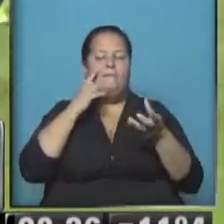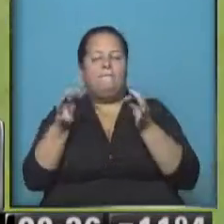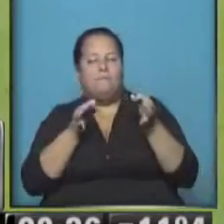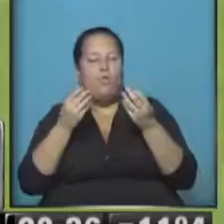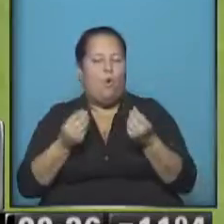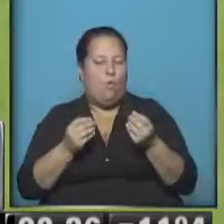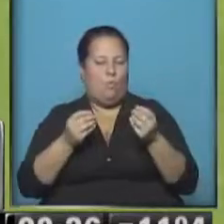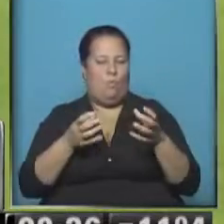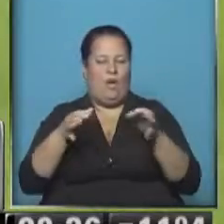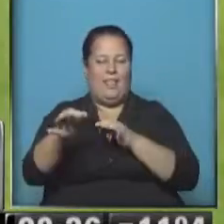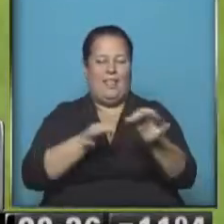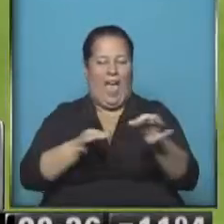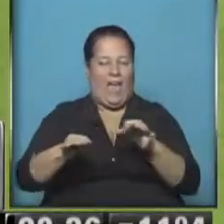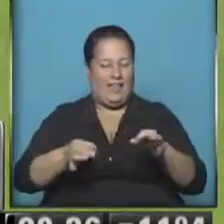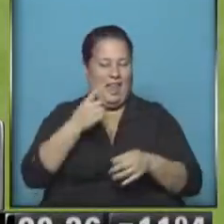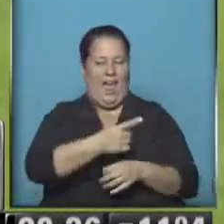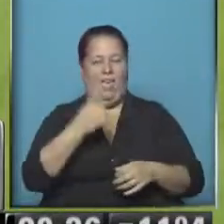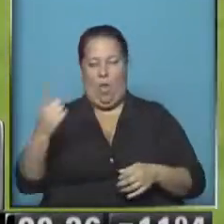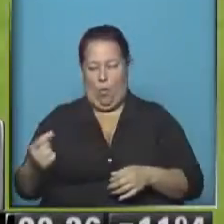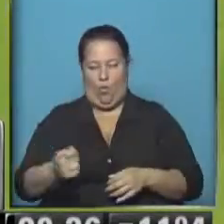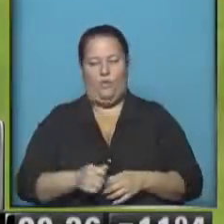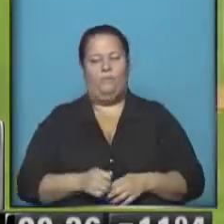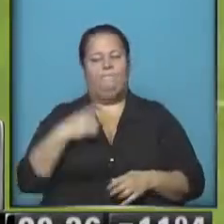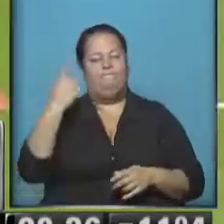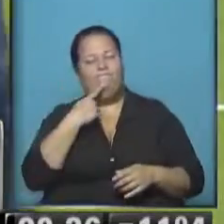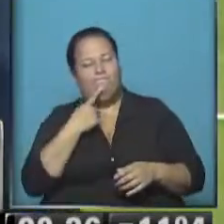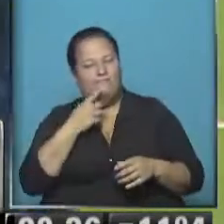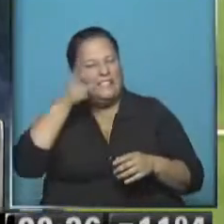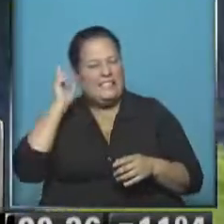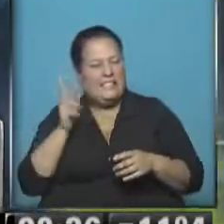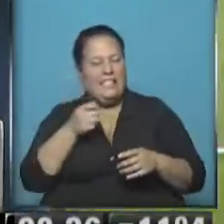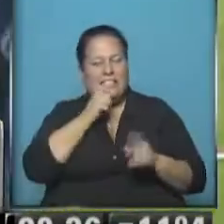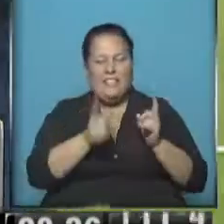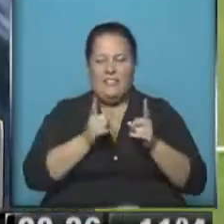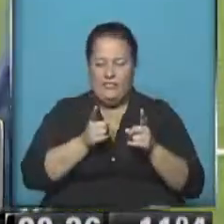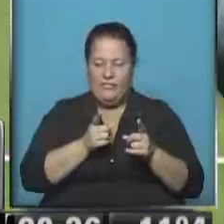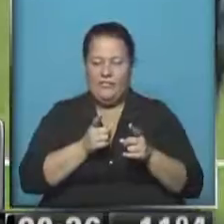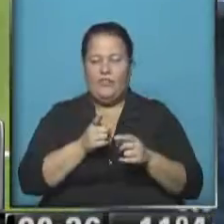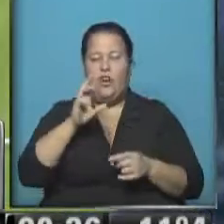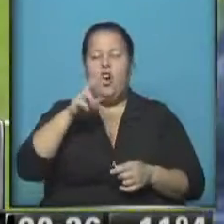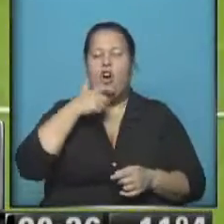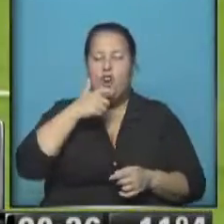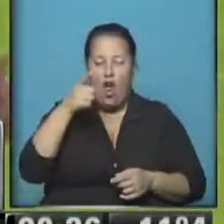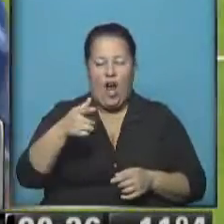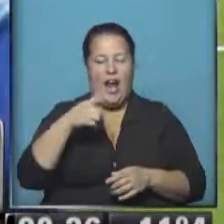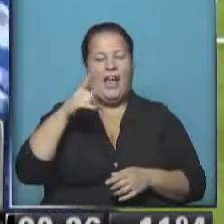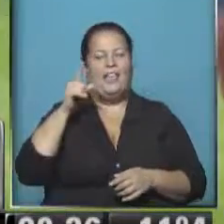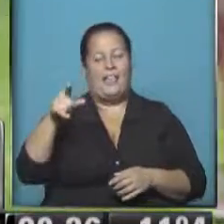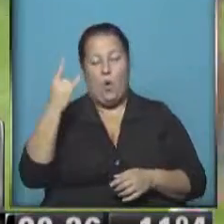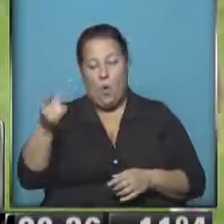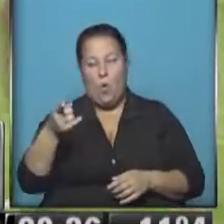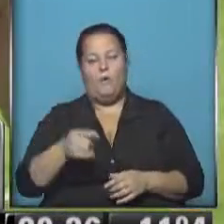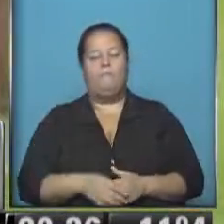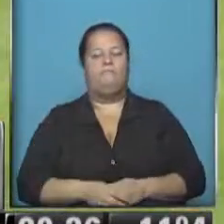el planteo táctico de cada uno muchos se preguntan en chile si va a continuar pp rojas el hombre de la uv